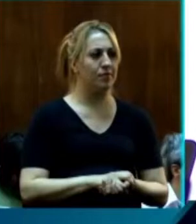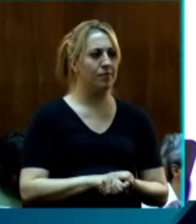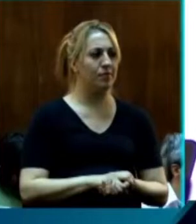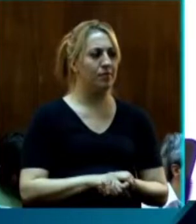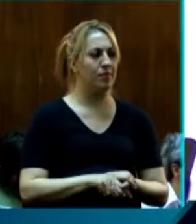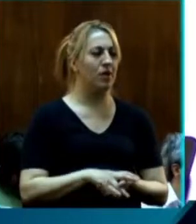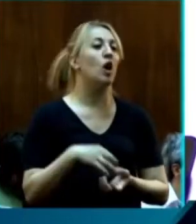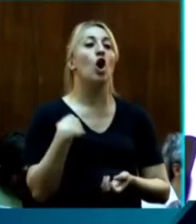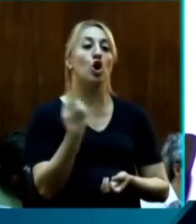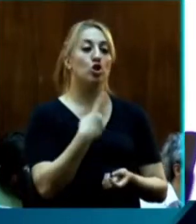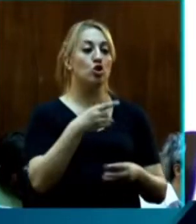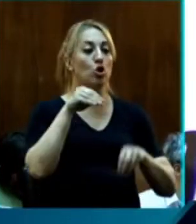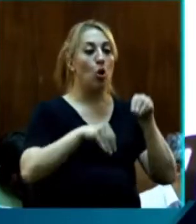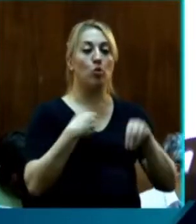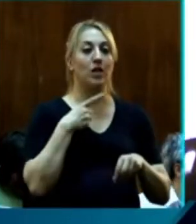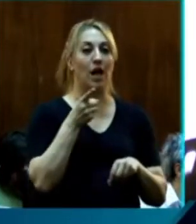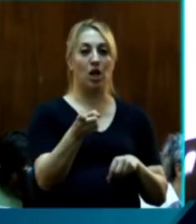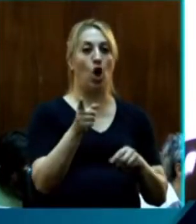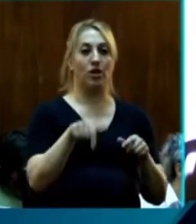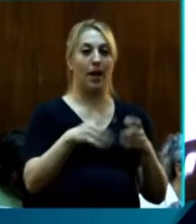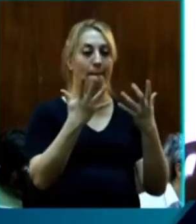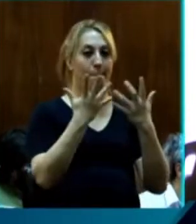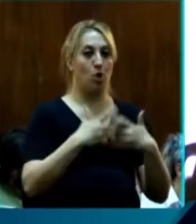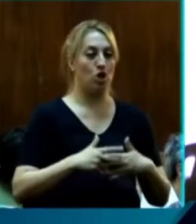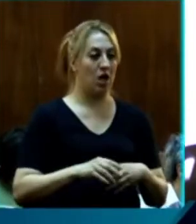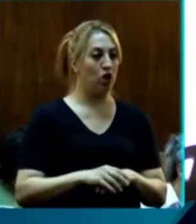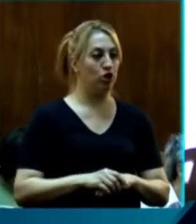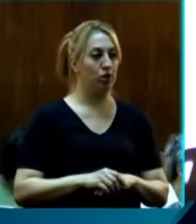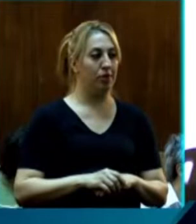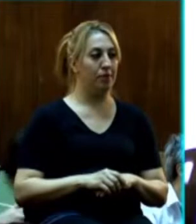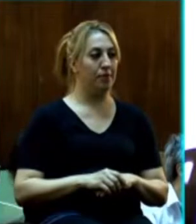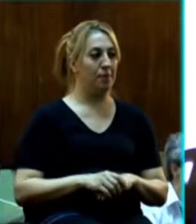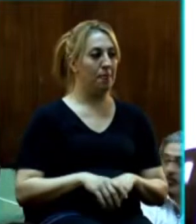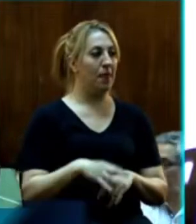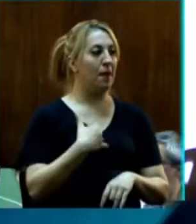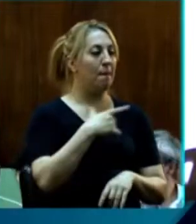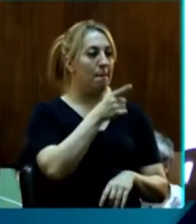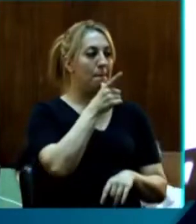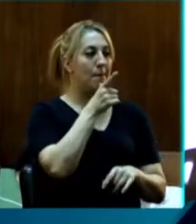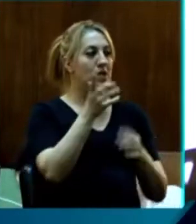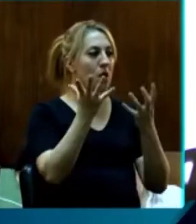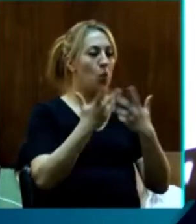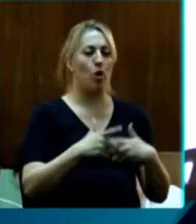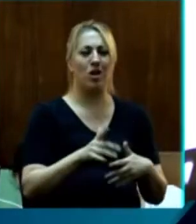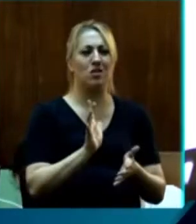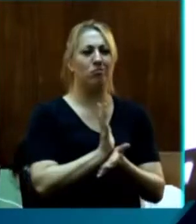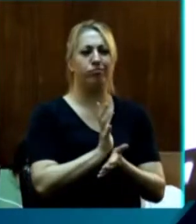Nosotros vamos a votar en contra de este proyecto que nos parece realmente un proyecto terriblemente